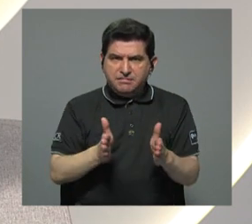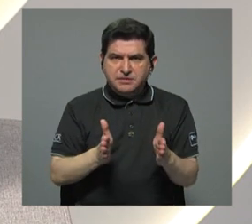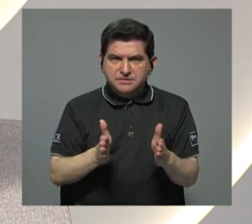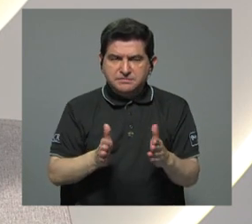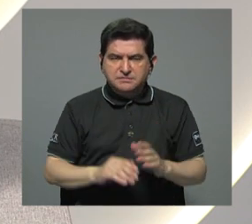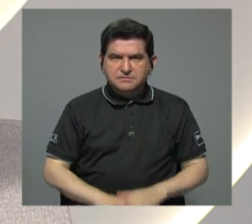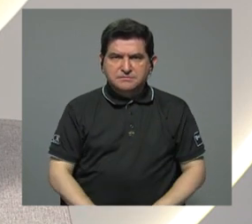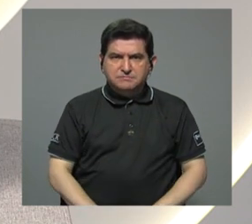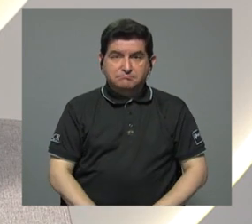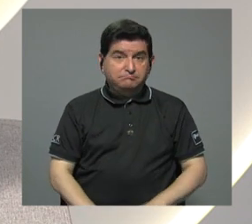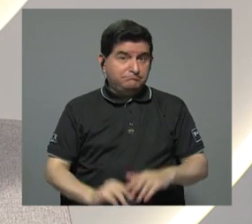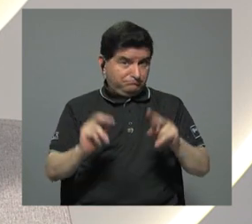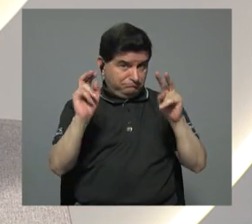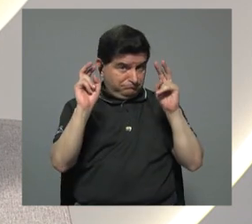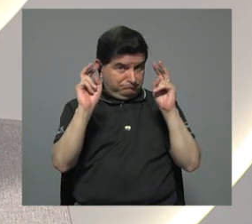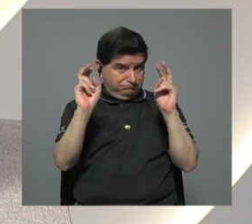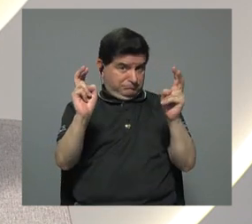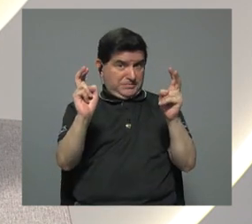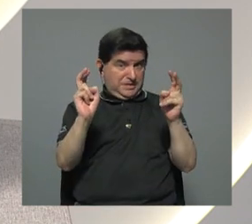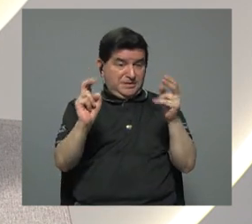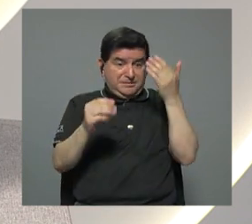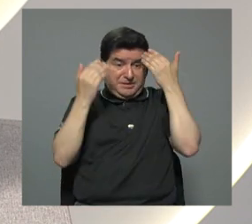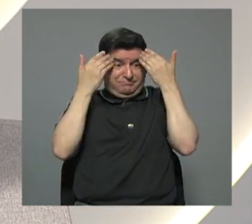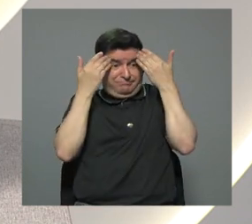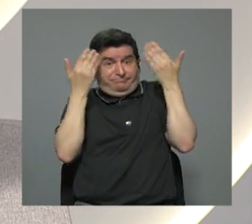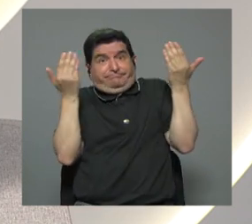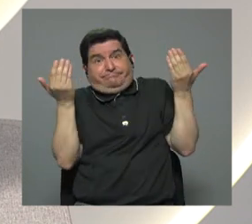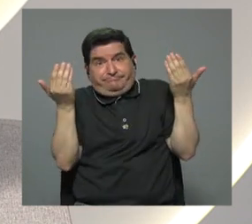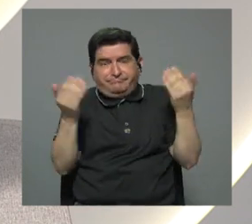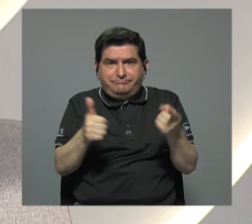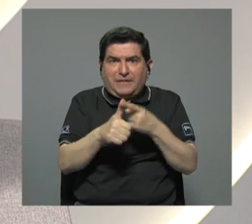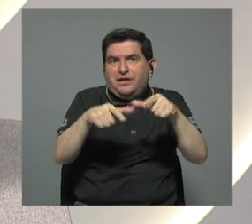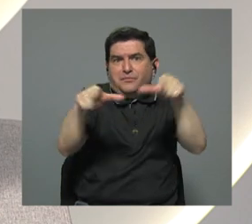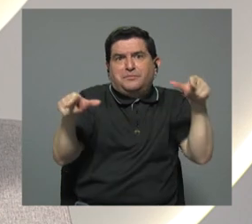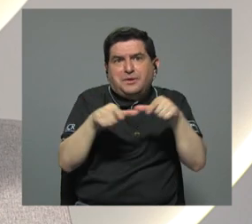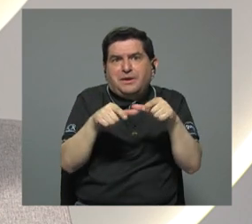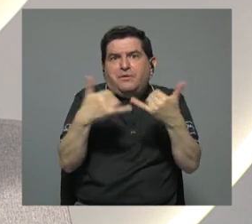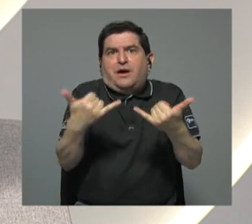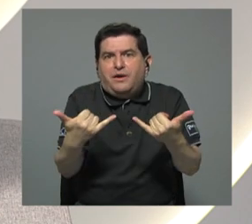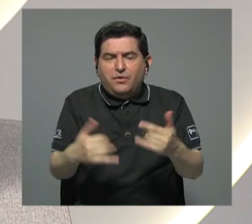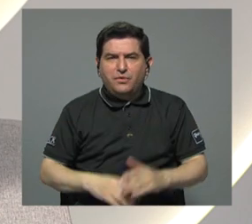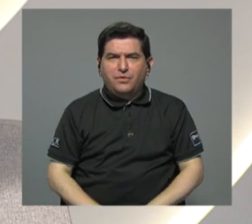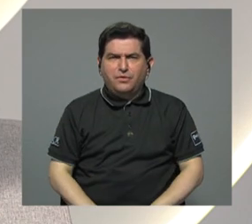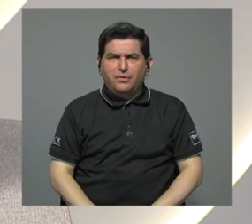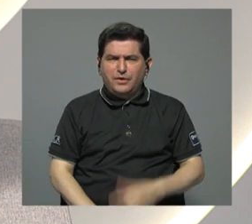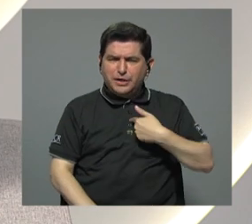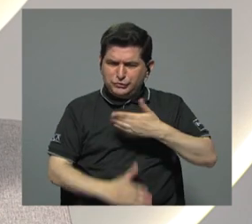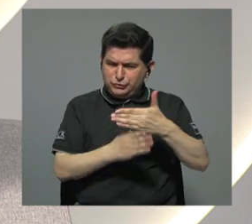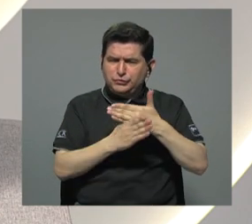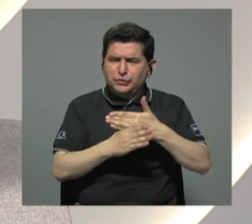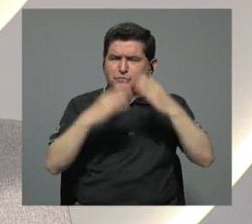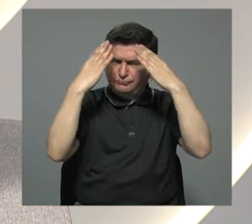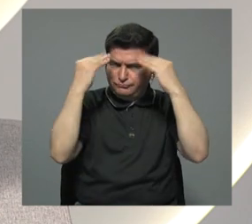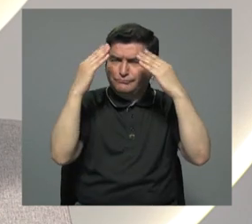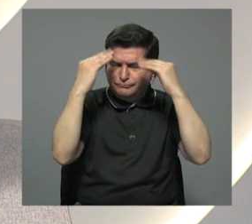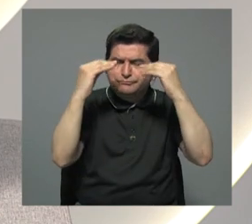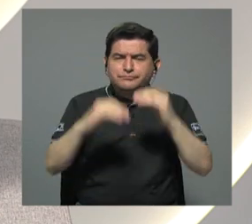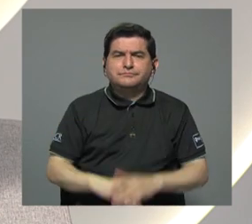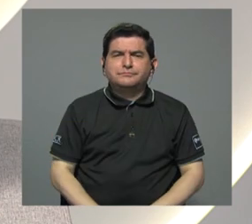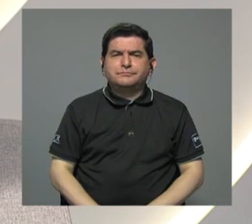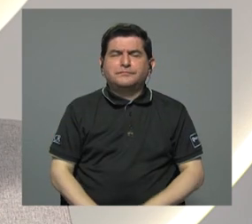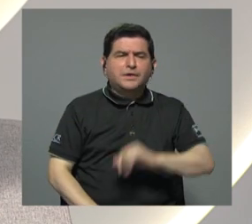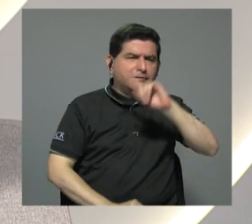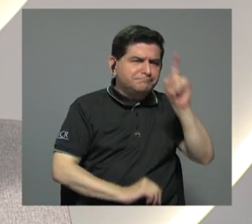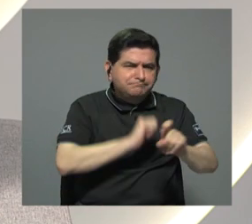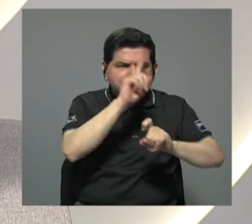este tema no sabemos si va a estar en el primer lugar hay un dato que si quisiera compartir porque según esta